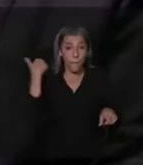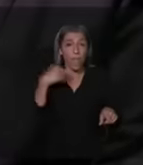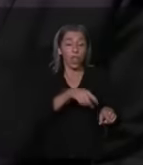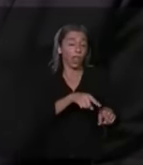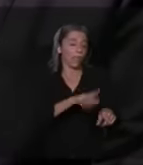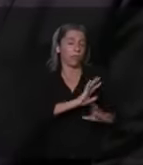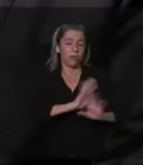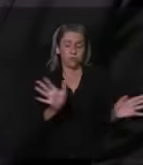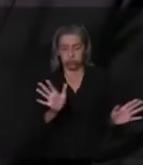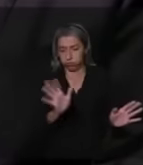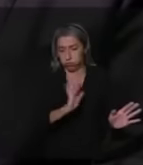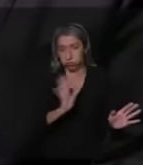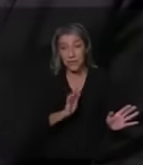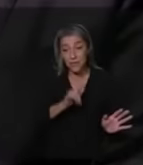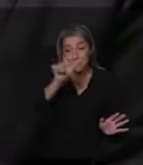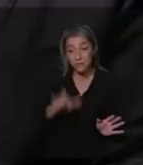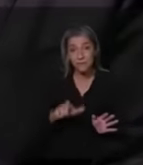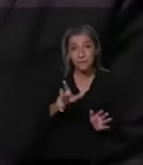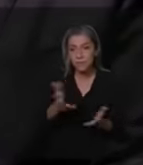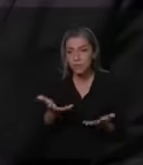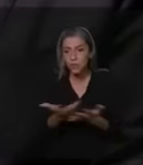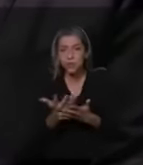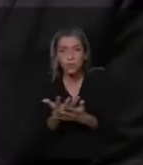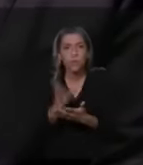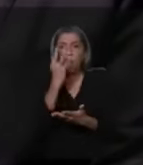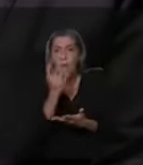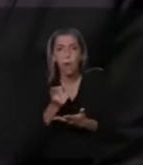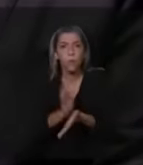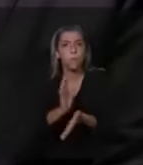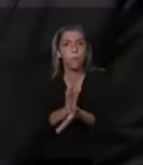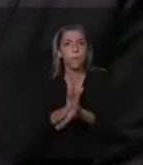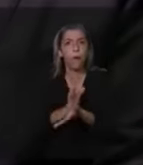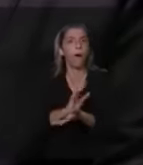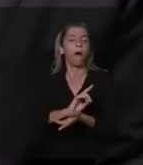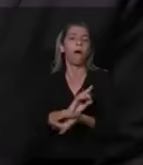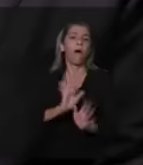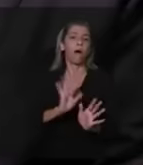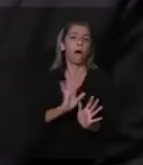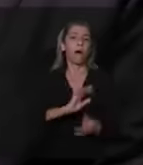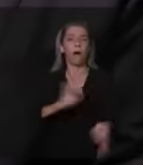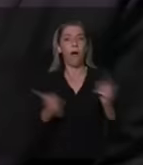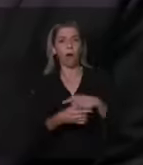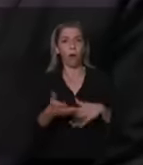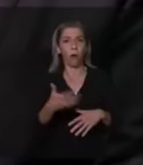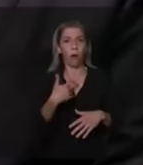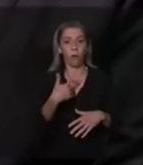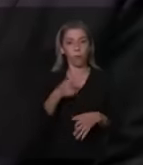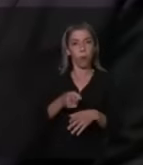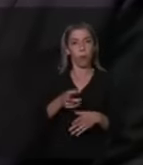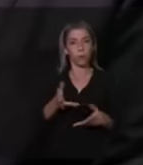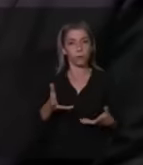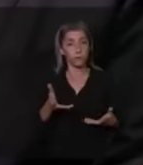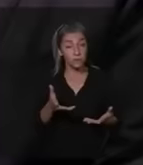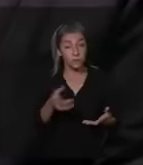que las víctimas fueran los victimarios y viceversa. Bueno, nosotros no creemos en ese mundo, nosotros